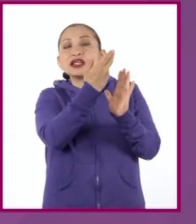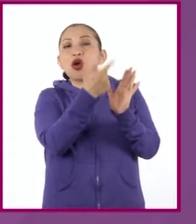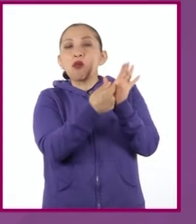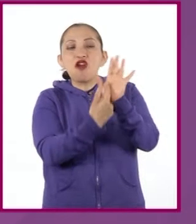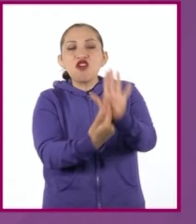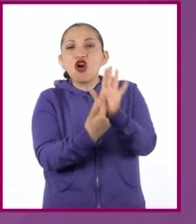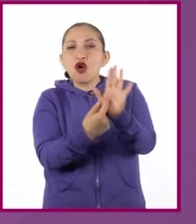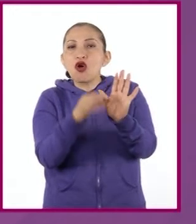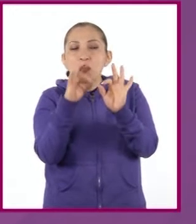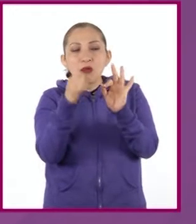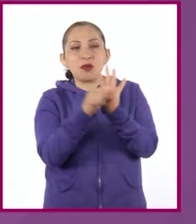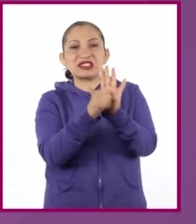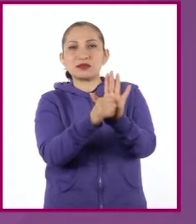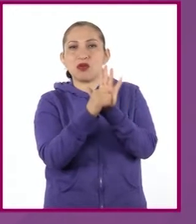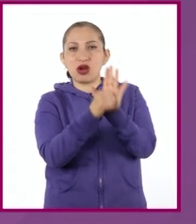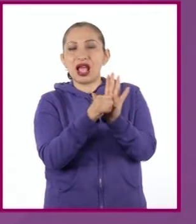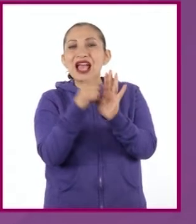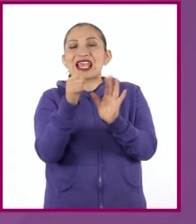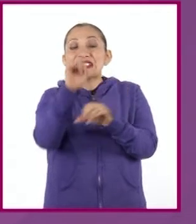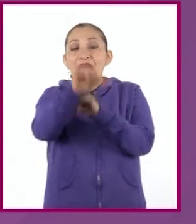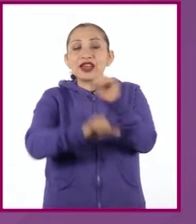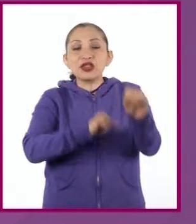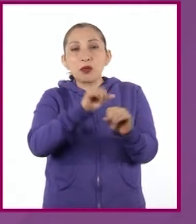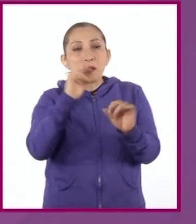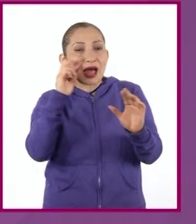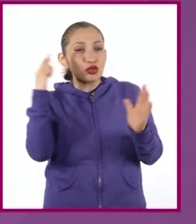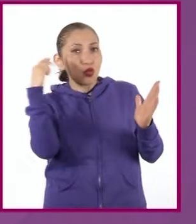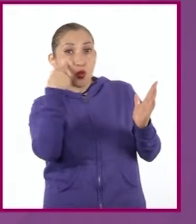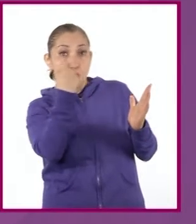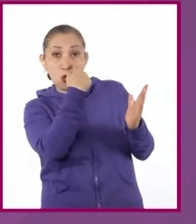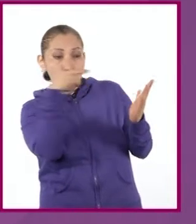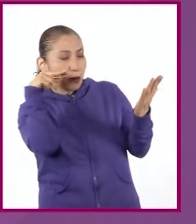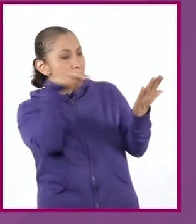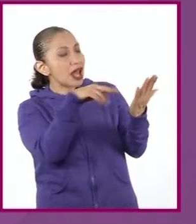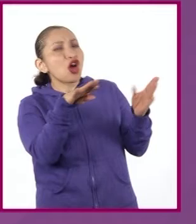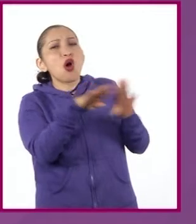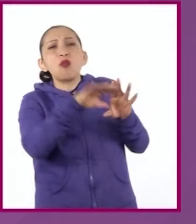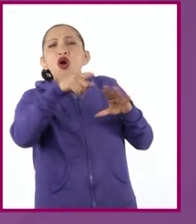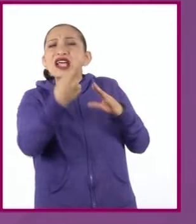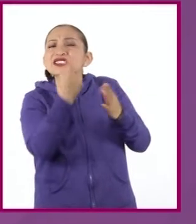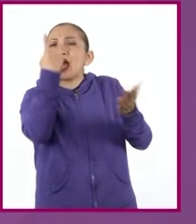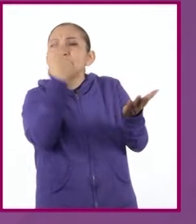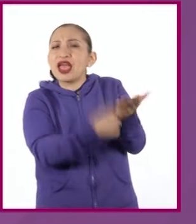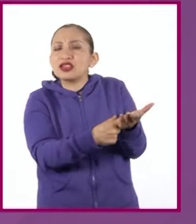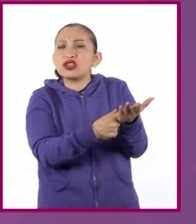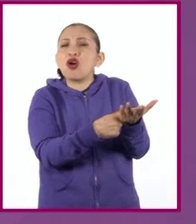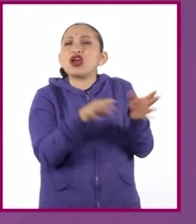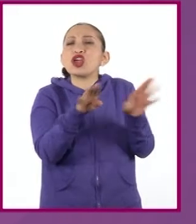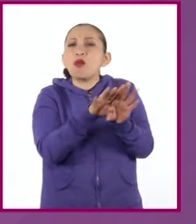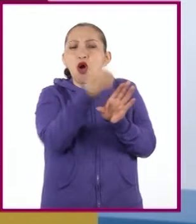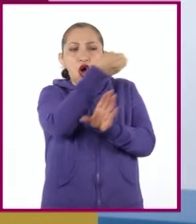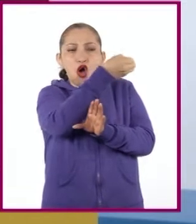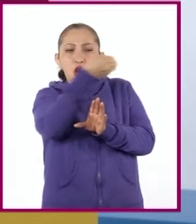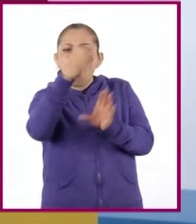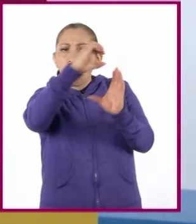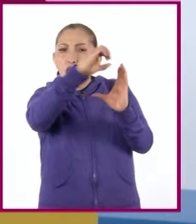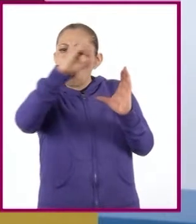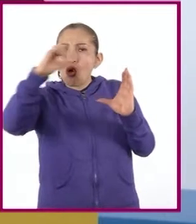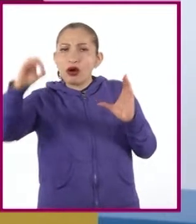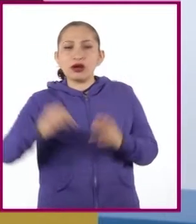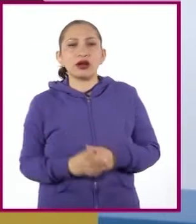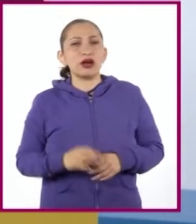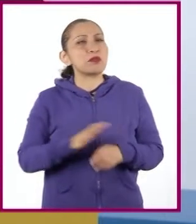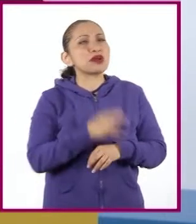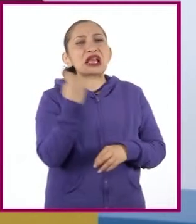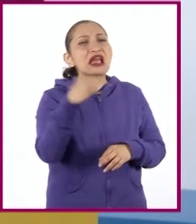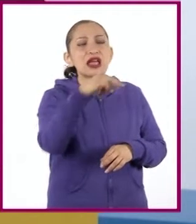o simbólica de los átomos que permiten describir cómo se comportan y organizan. Maestra, ¿pero por